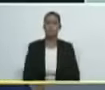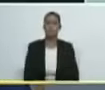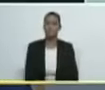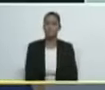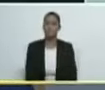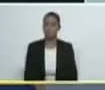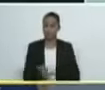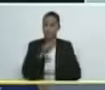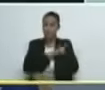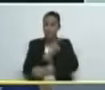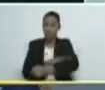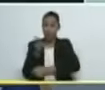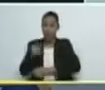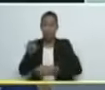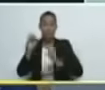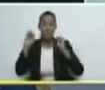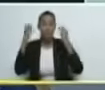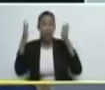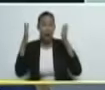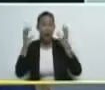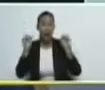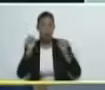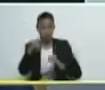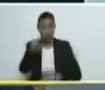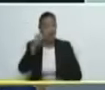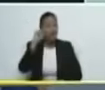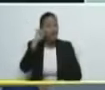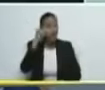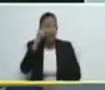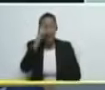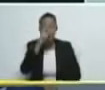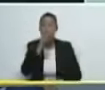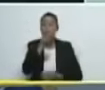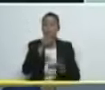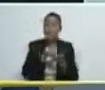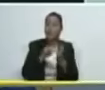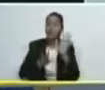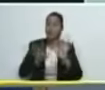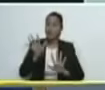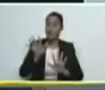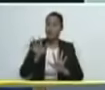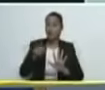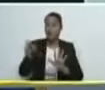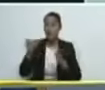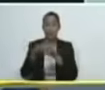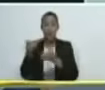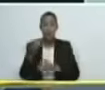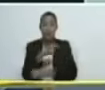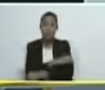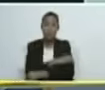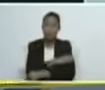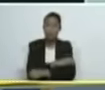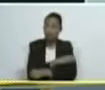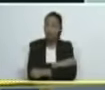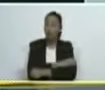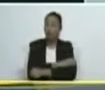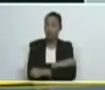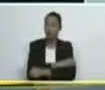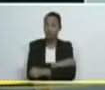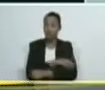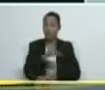Recuerden ustedes, el año 2015, la derecha extremista de los